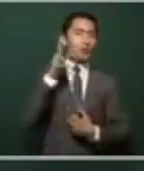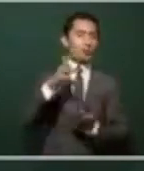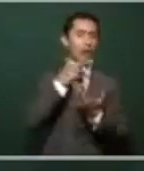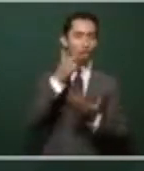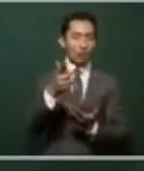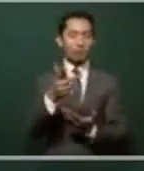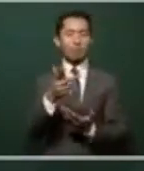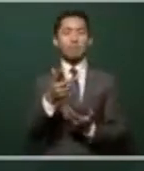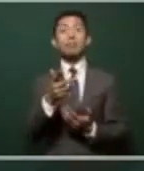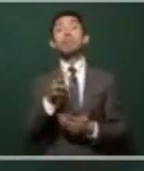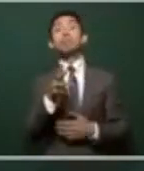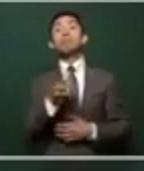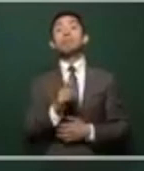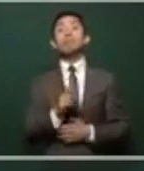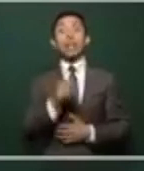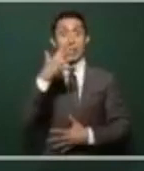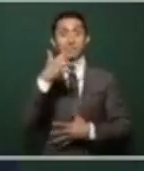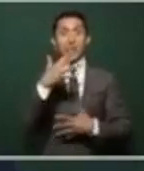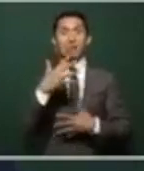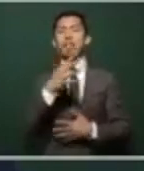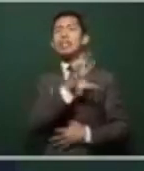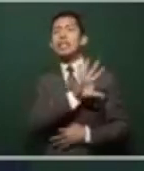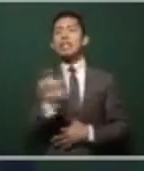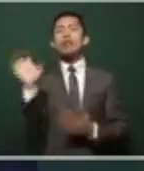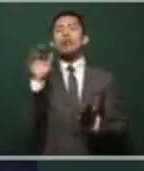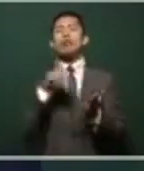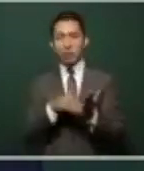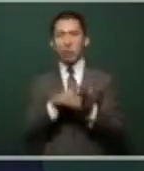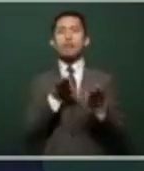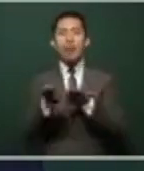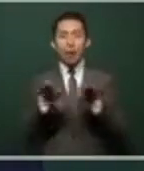500,000 trabajando como aprendices